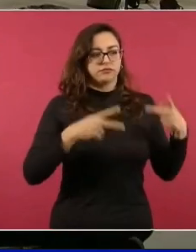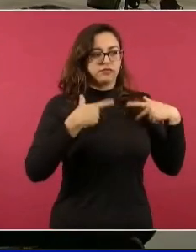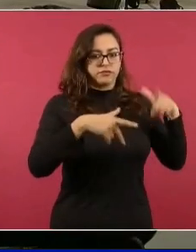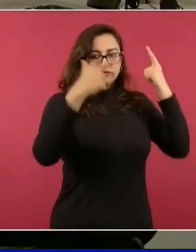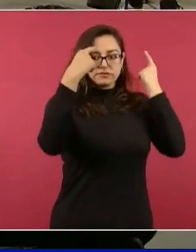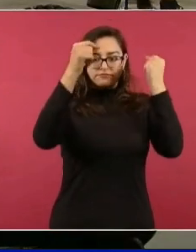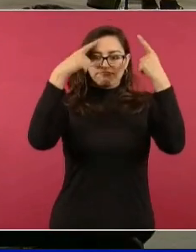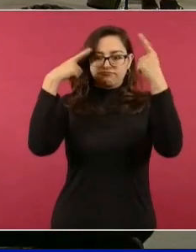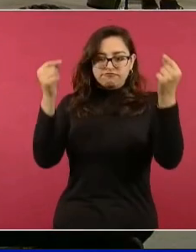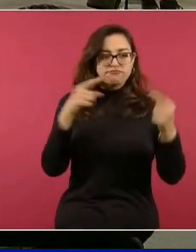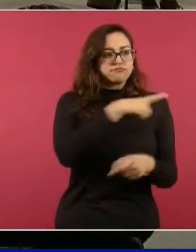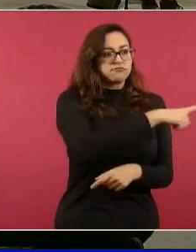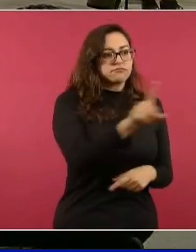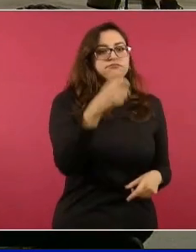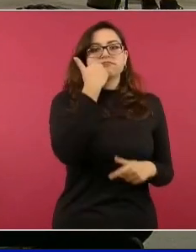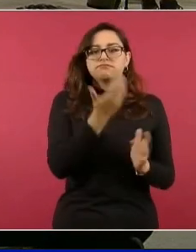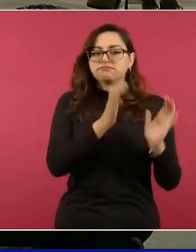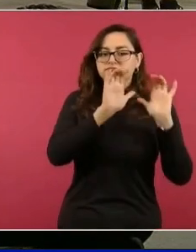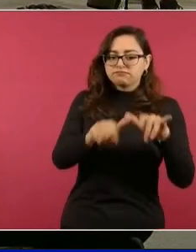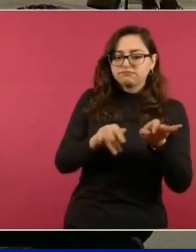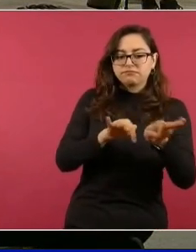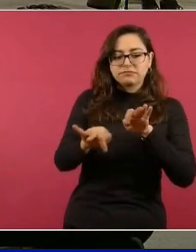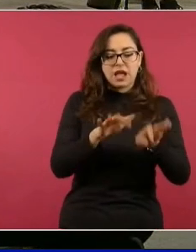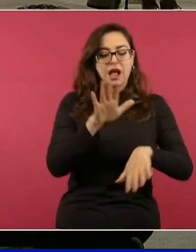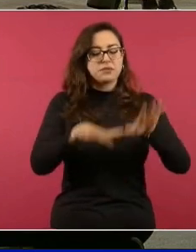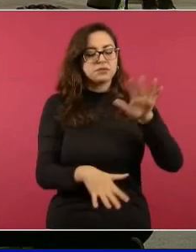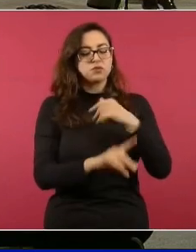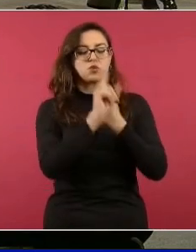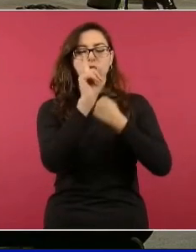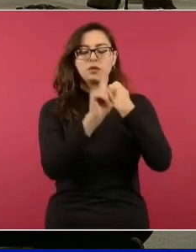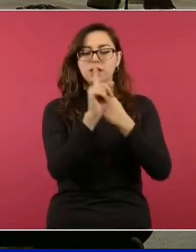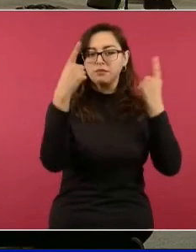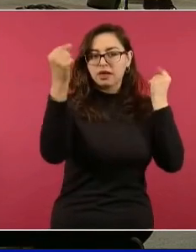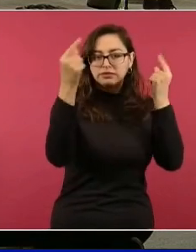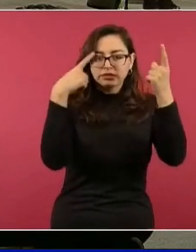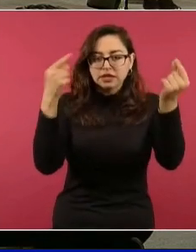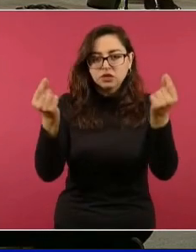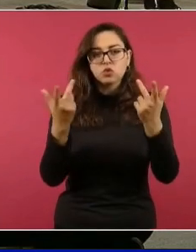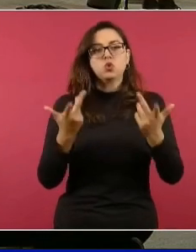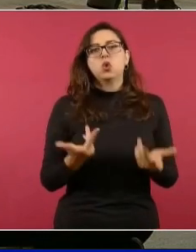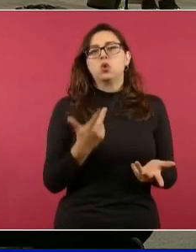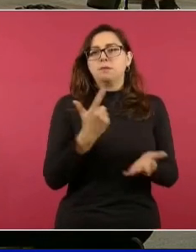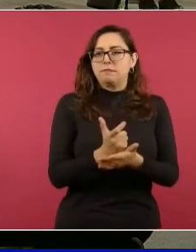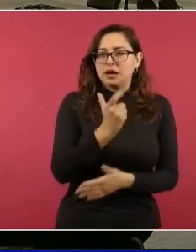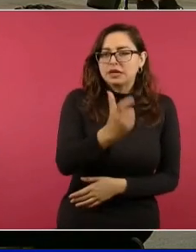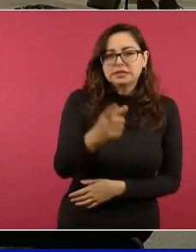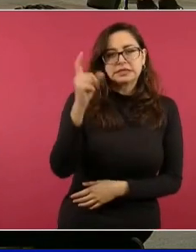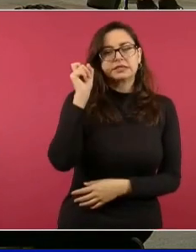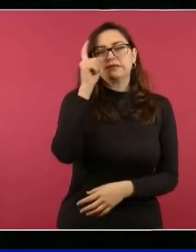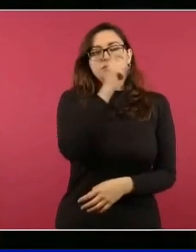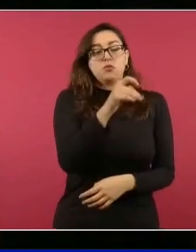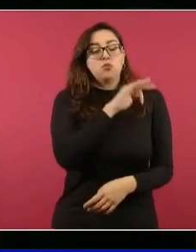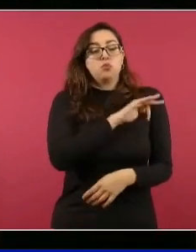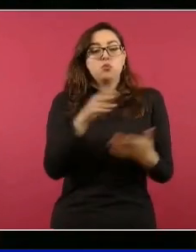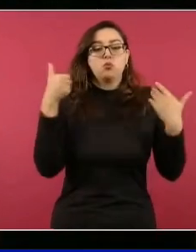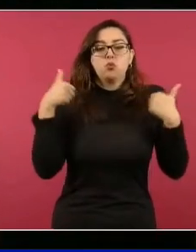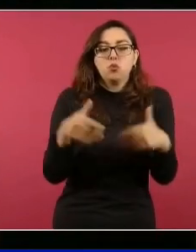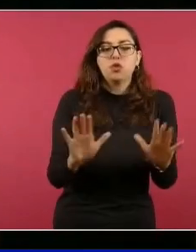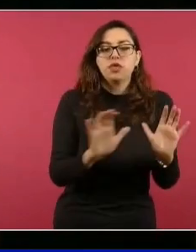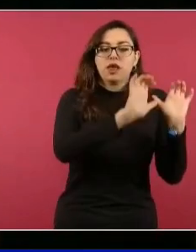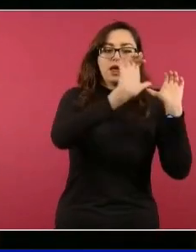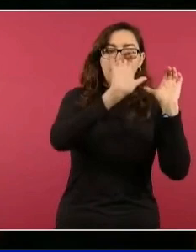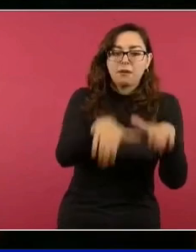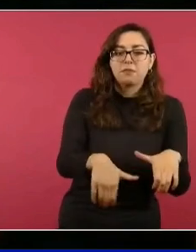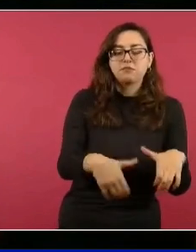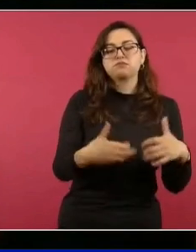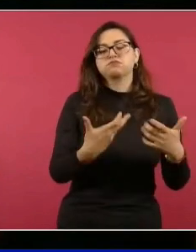y que luego tienen un problema para titularse o para pagar su cédula, pudieran inscribirse voluntariamente